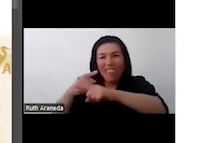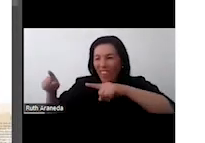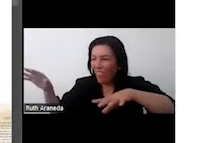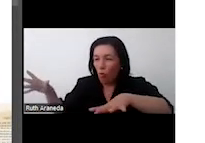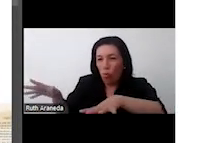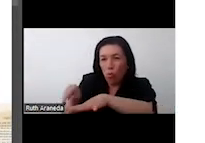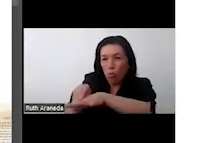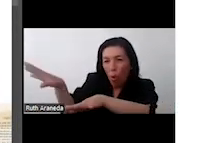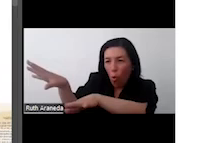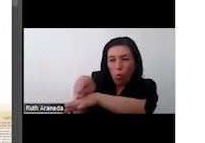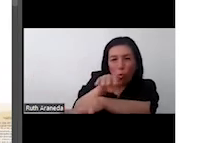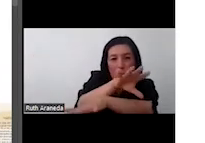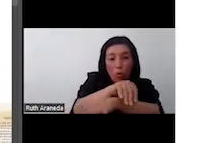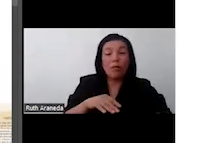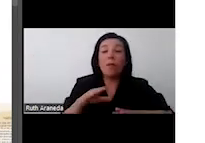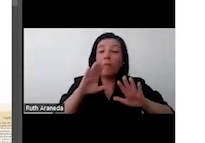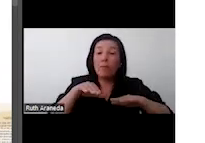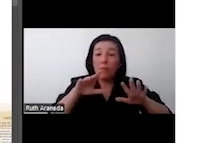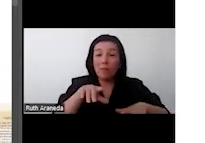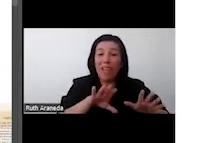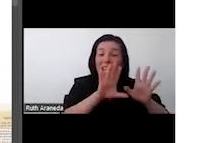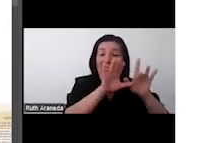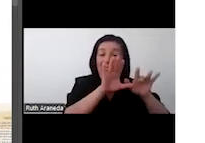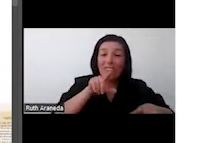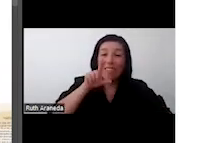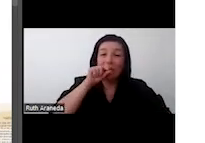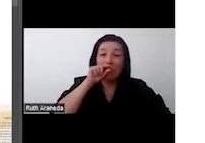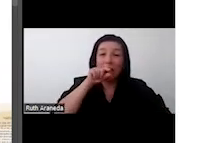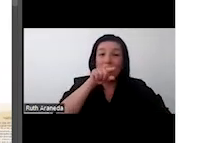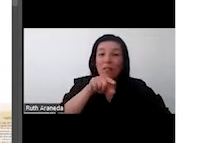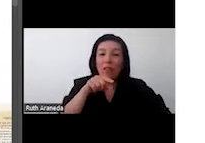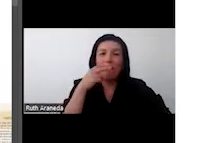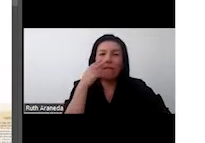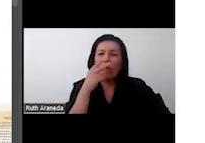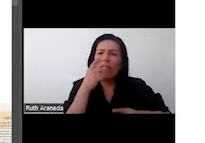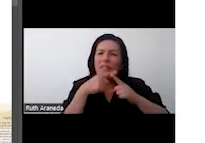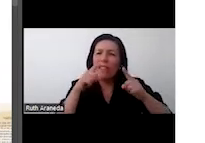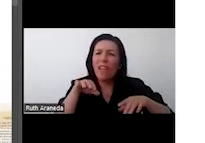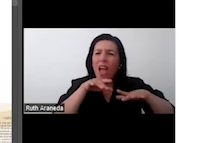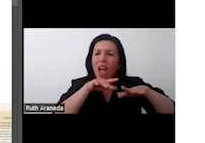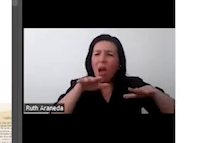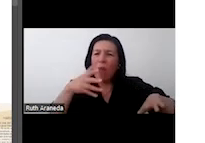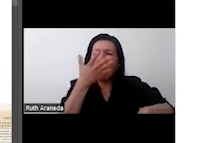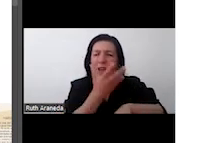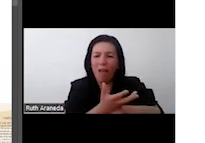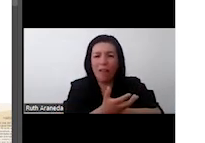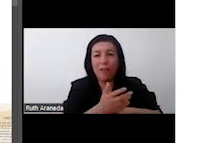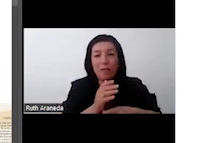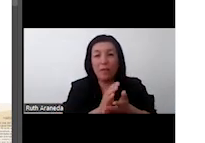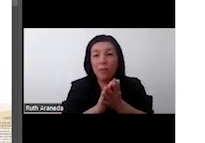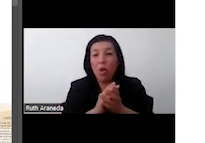en esta lámina, en el caso de Aves del Marga Marga, fueron los distintos puntos de agua que existen dentro del valle, tanto